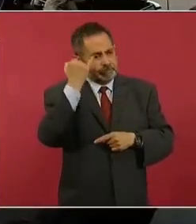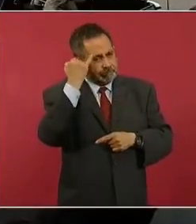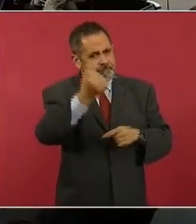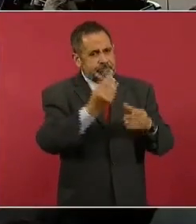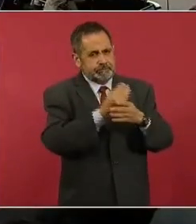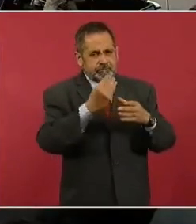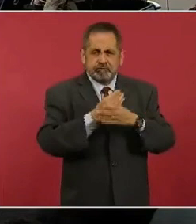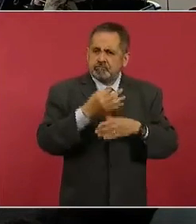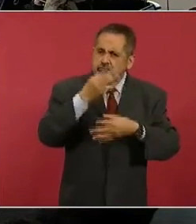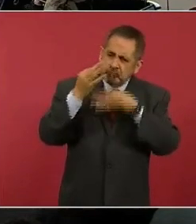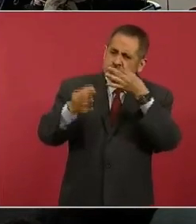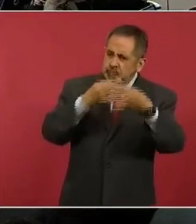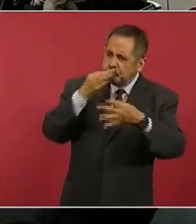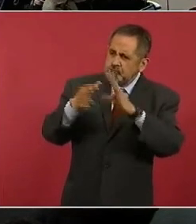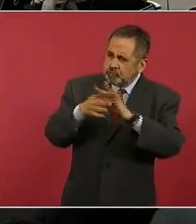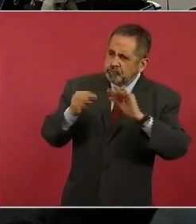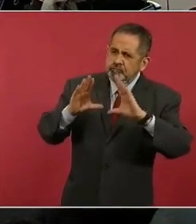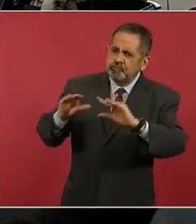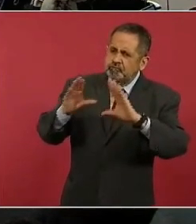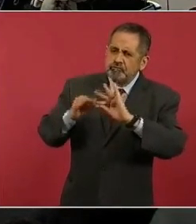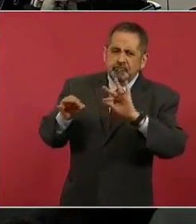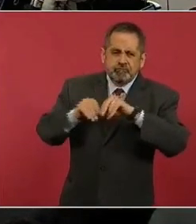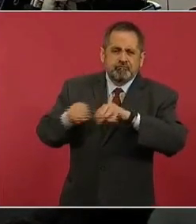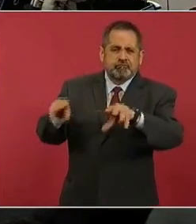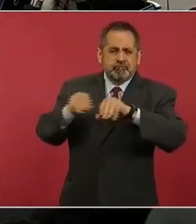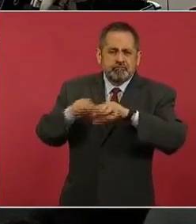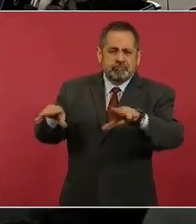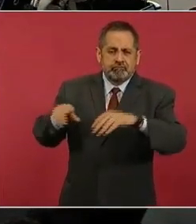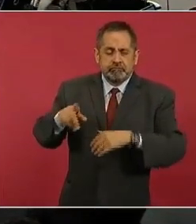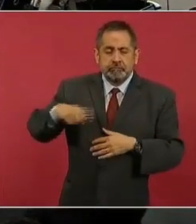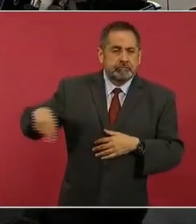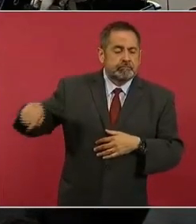o reafirmaron un pensamiento